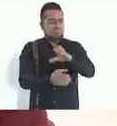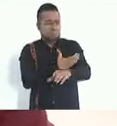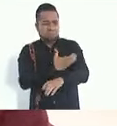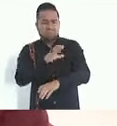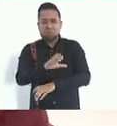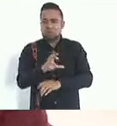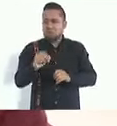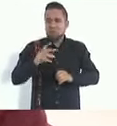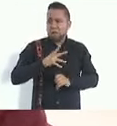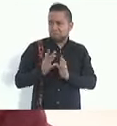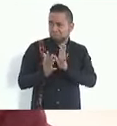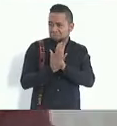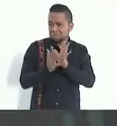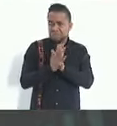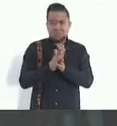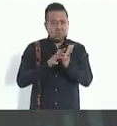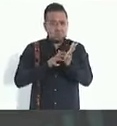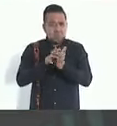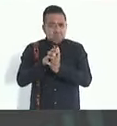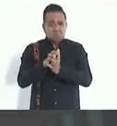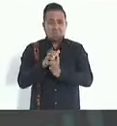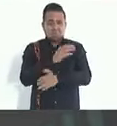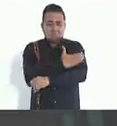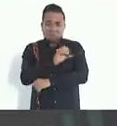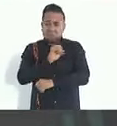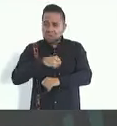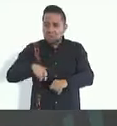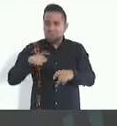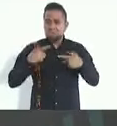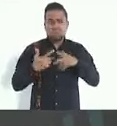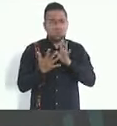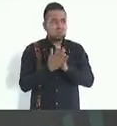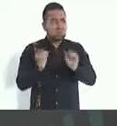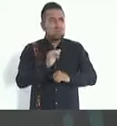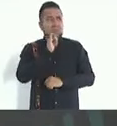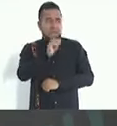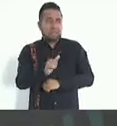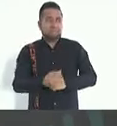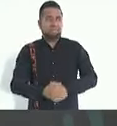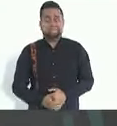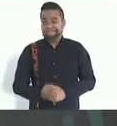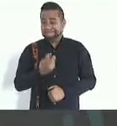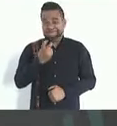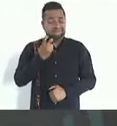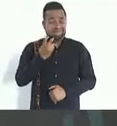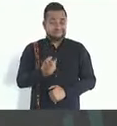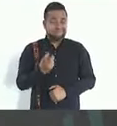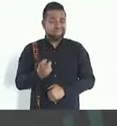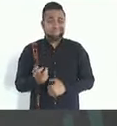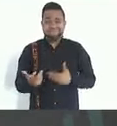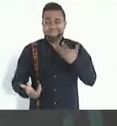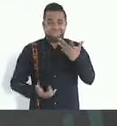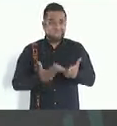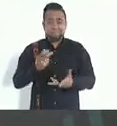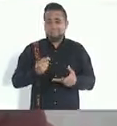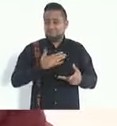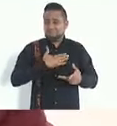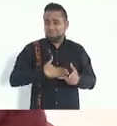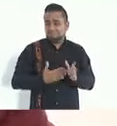demos, poder sin pueblo, y eso no es